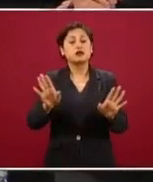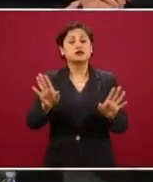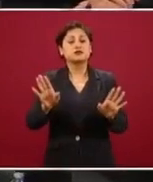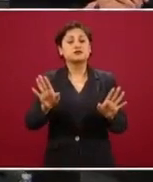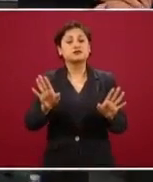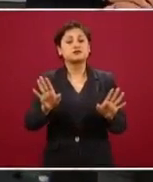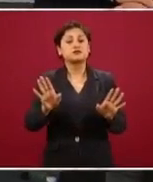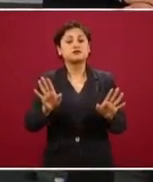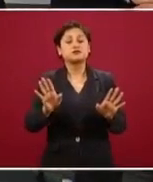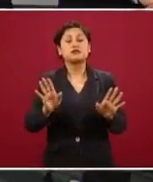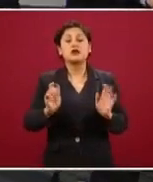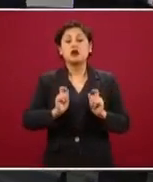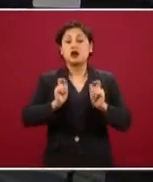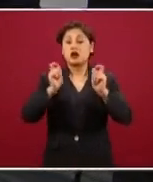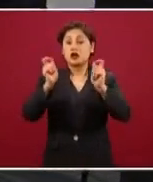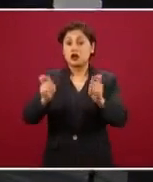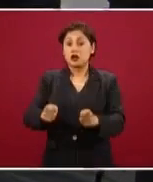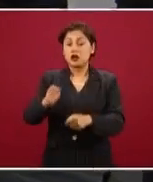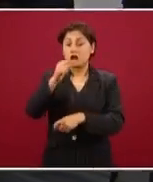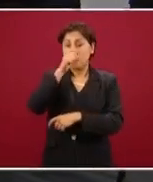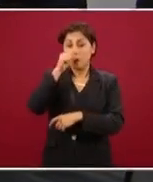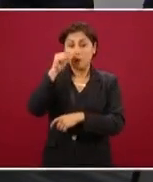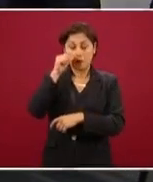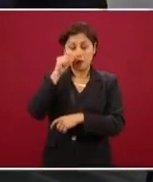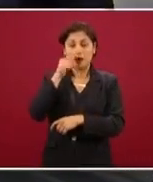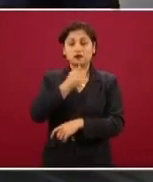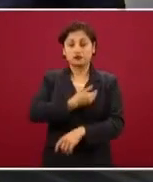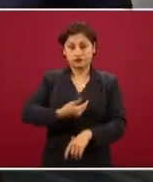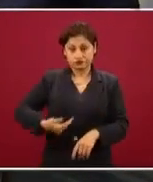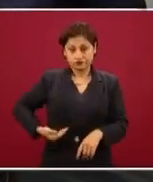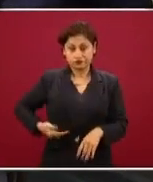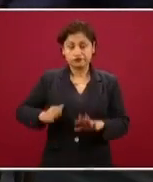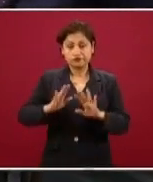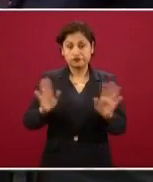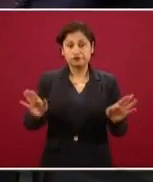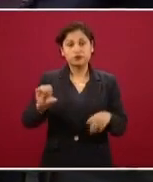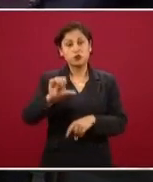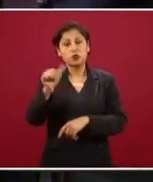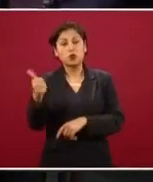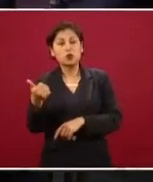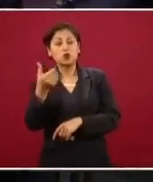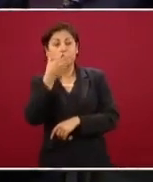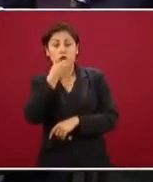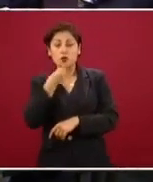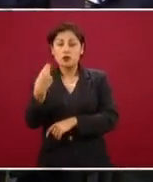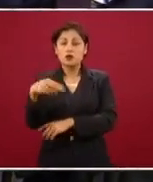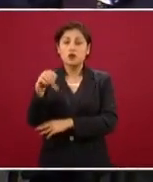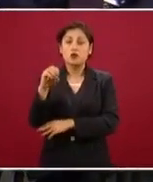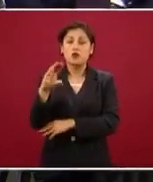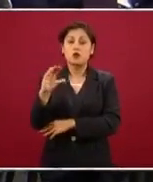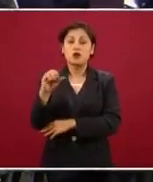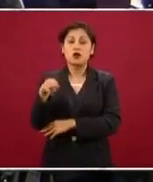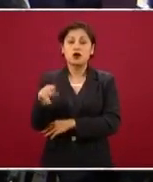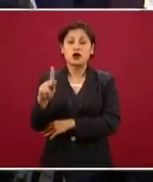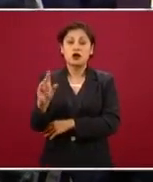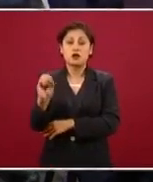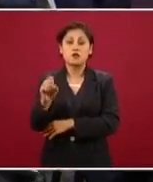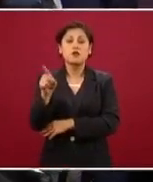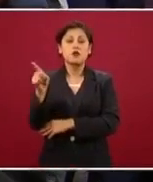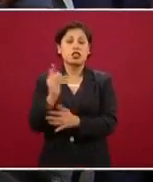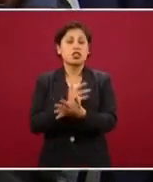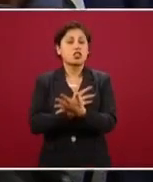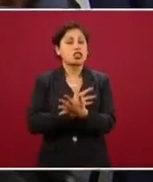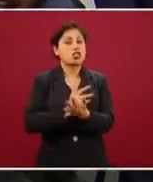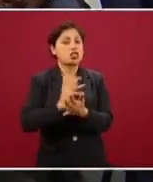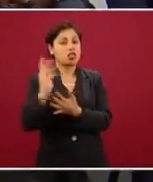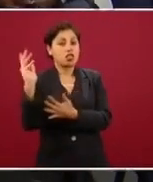la presidencia, pero era moderado. Ocampo era radical, ¿sí? Como Ford le decía